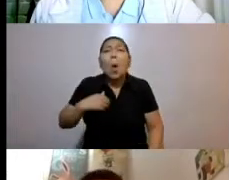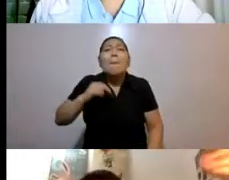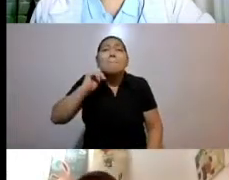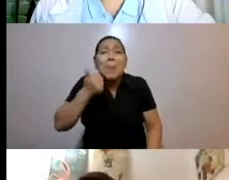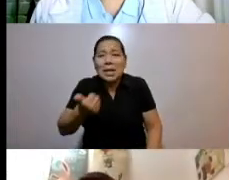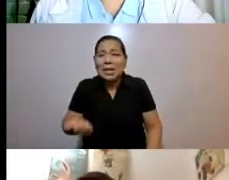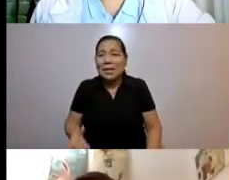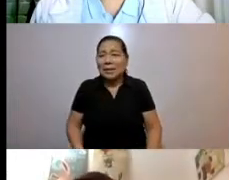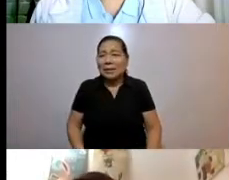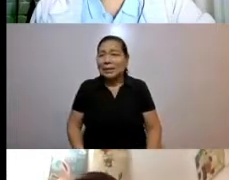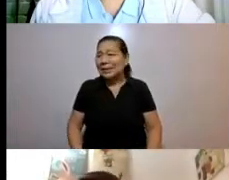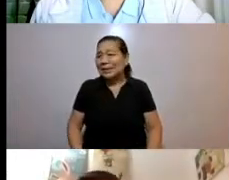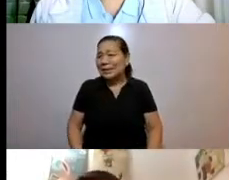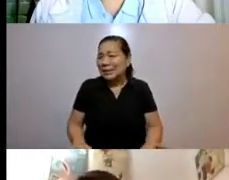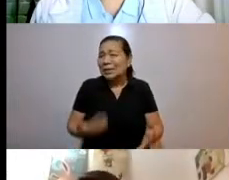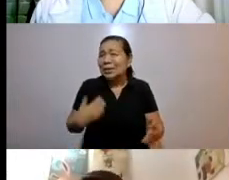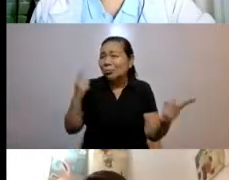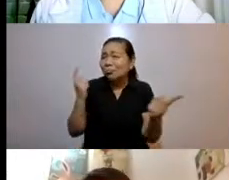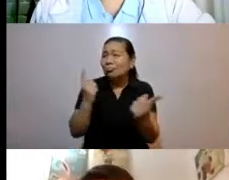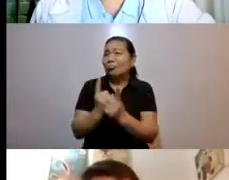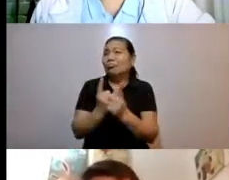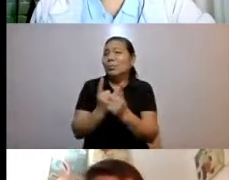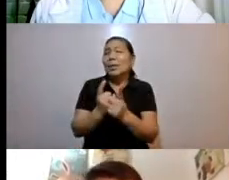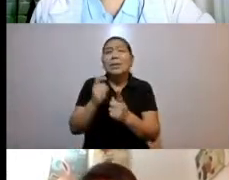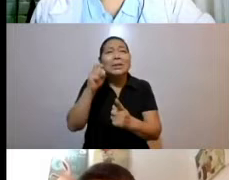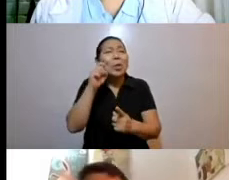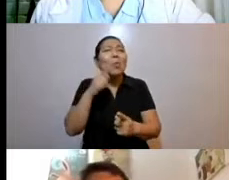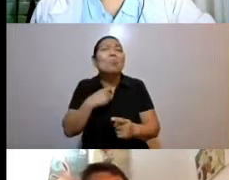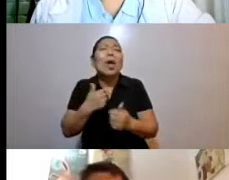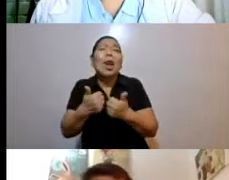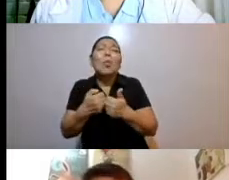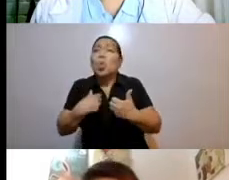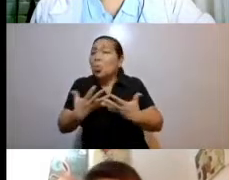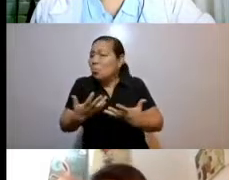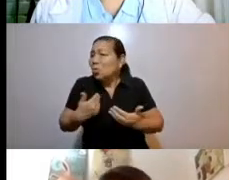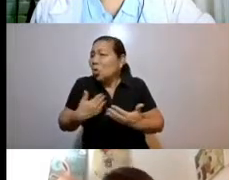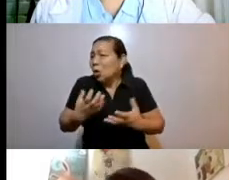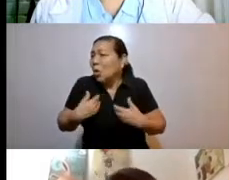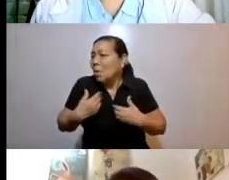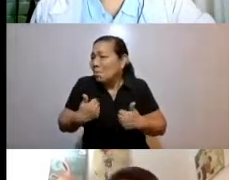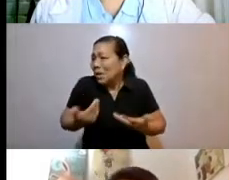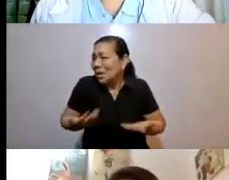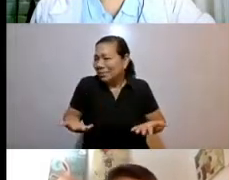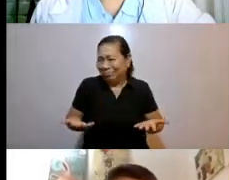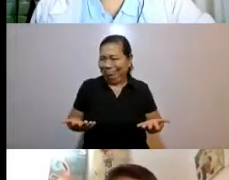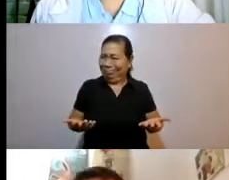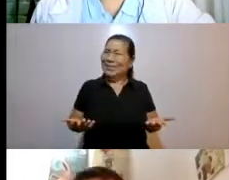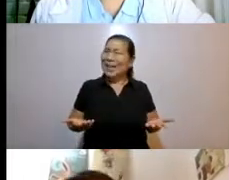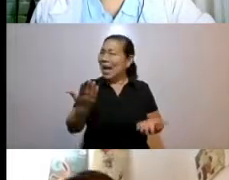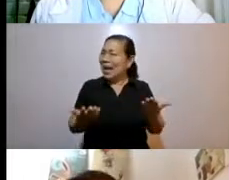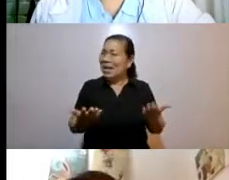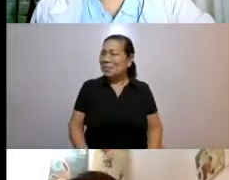tengo el encuentro sexual y quiero estar bien, por ejemplo, ¿no? A veces